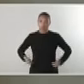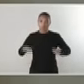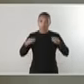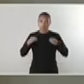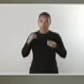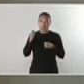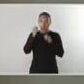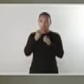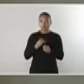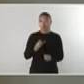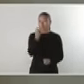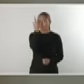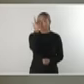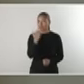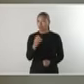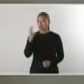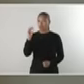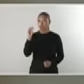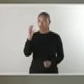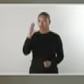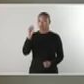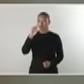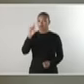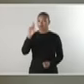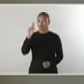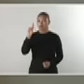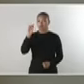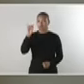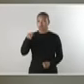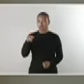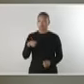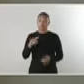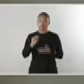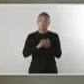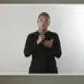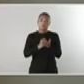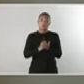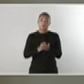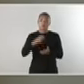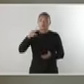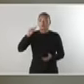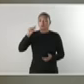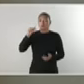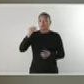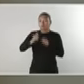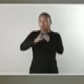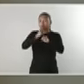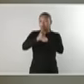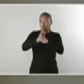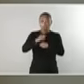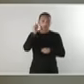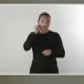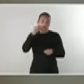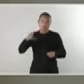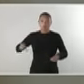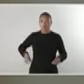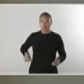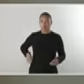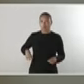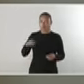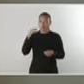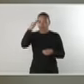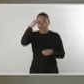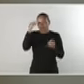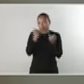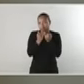corrupción Tamaulipas en 87 años solo ha sido gobernada por estos Señores hoy por primera vez en